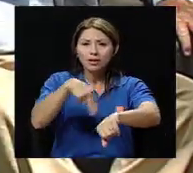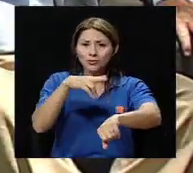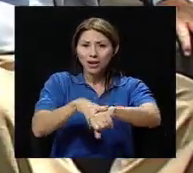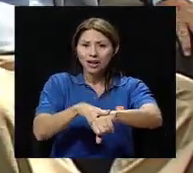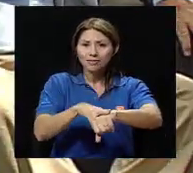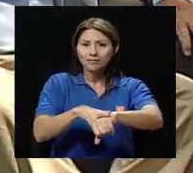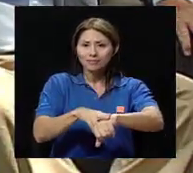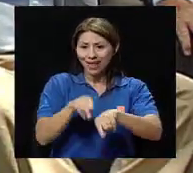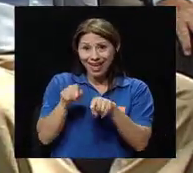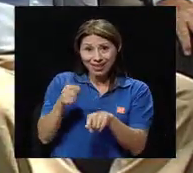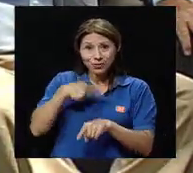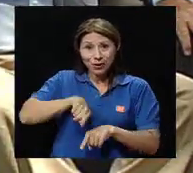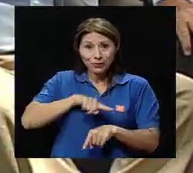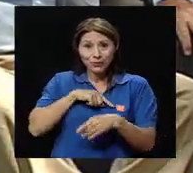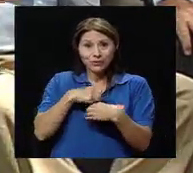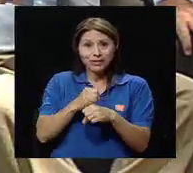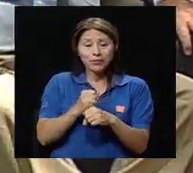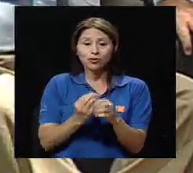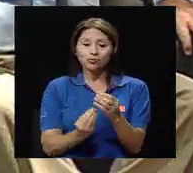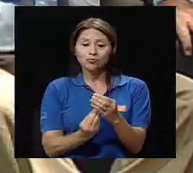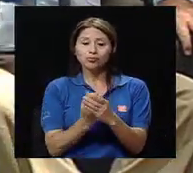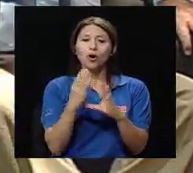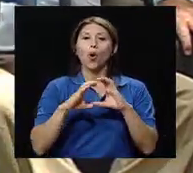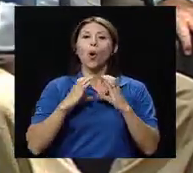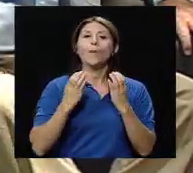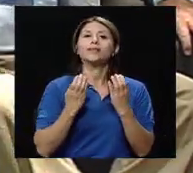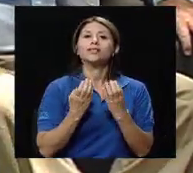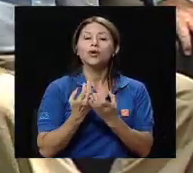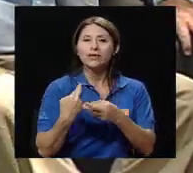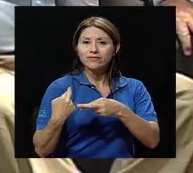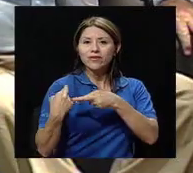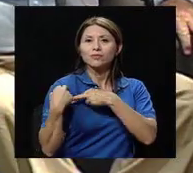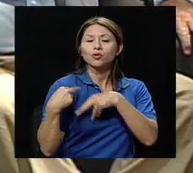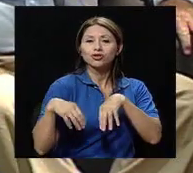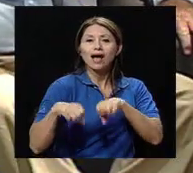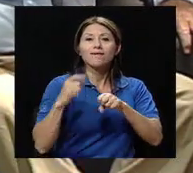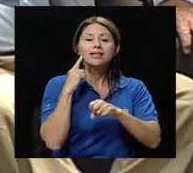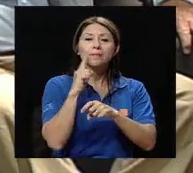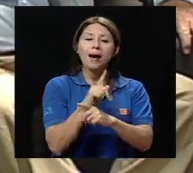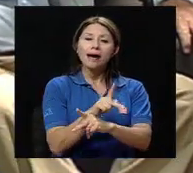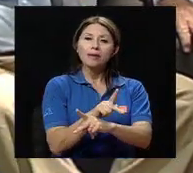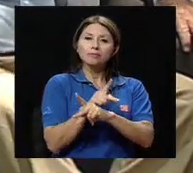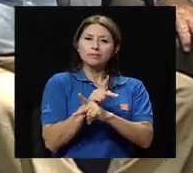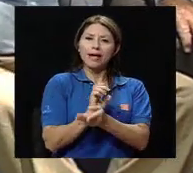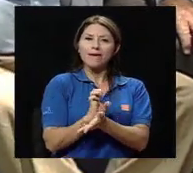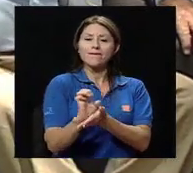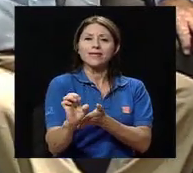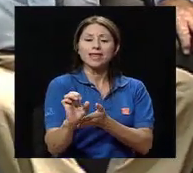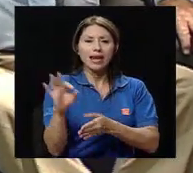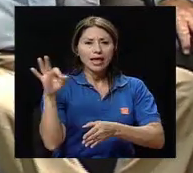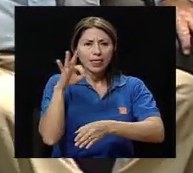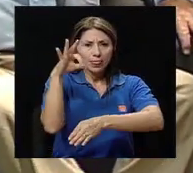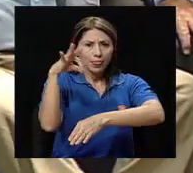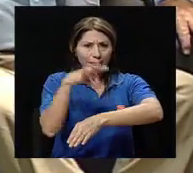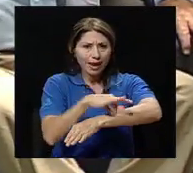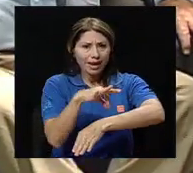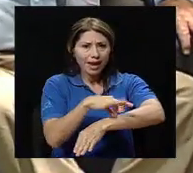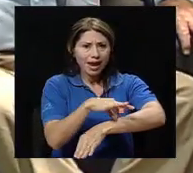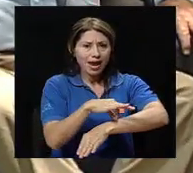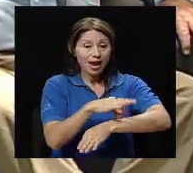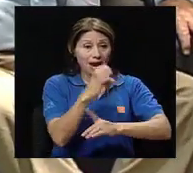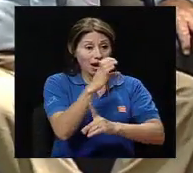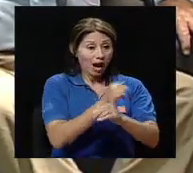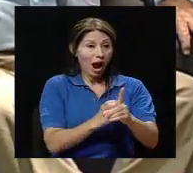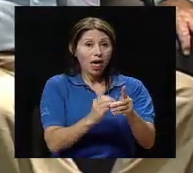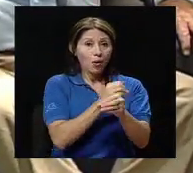comisiones responsables para la prevención del dengue en cada unidad académica de investigación o administrativa, creo que nos está dando muy